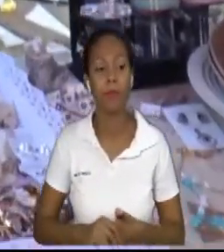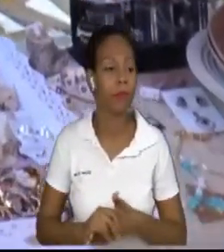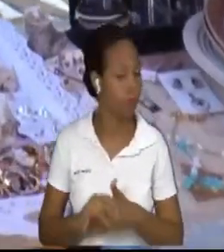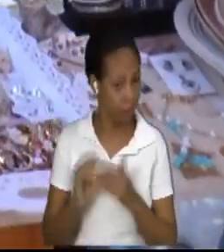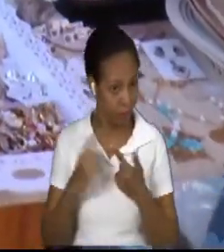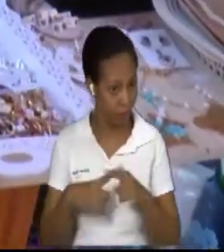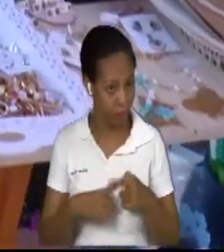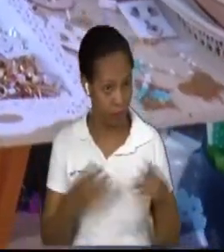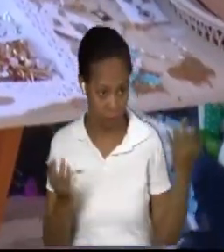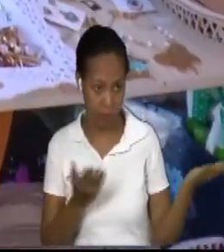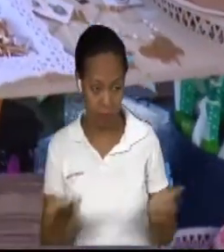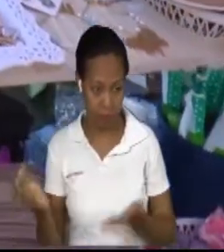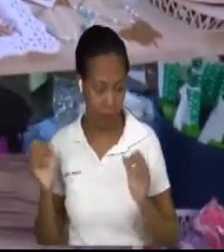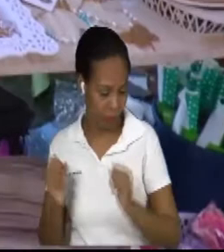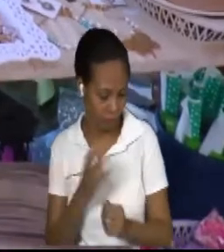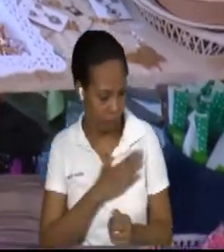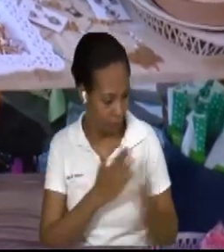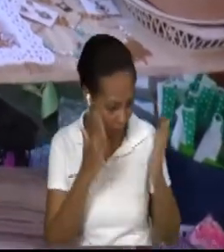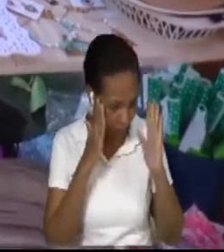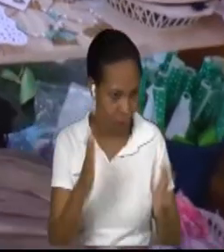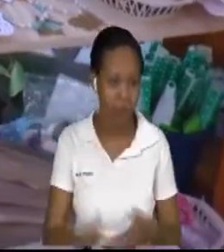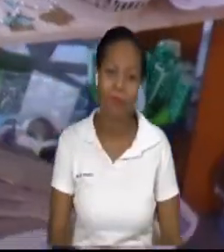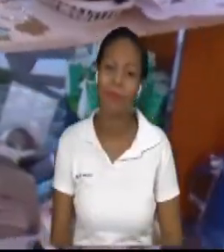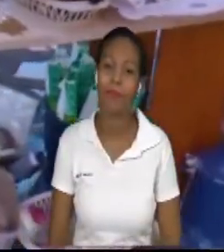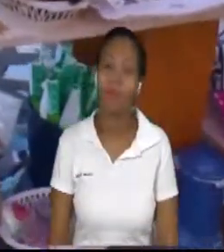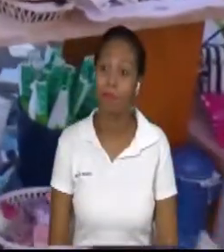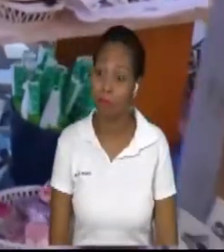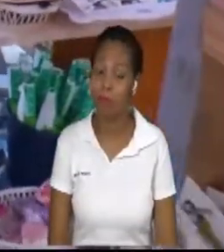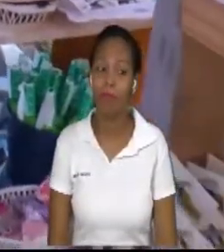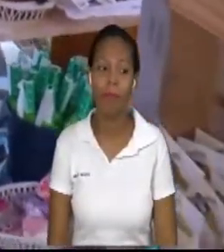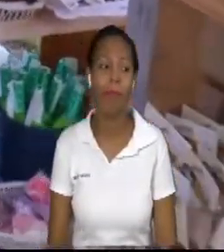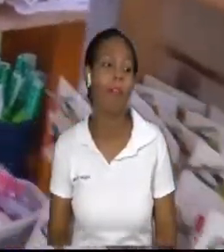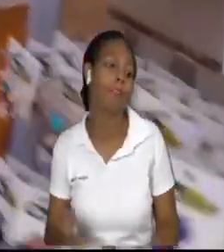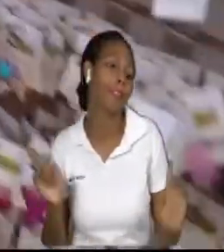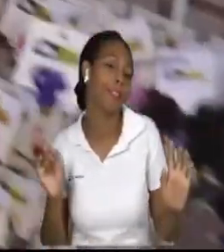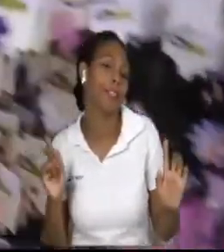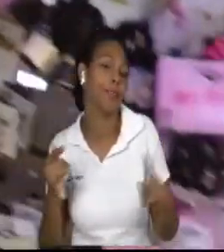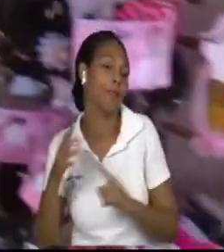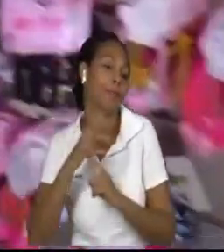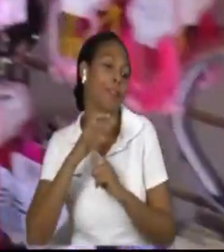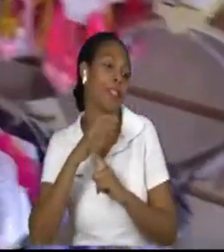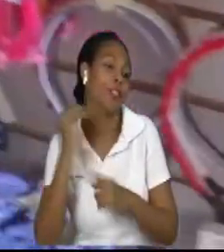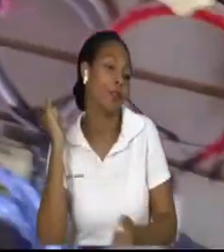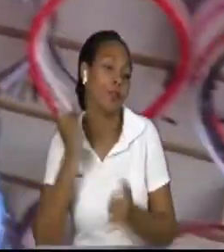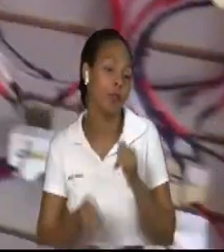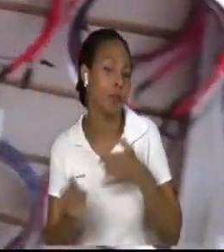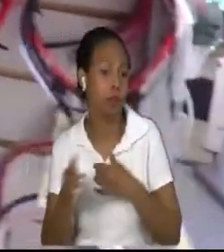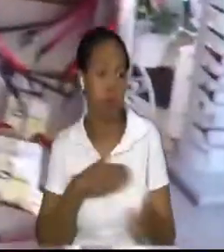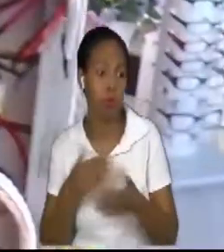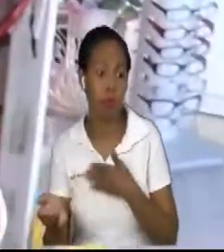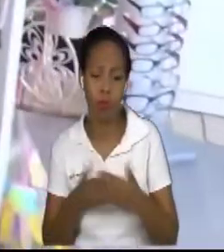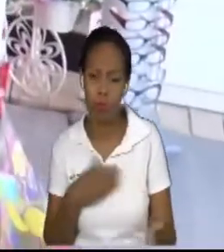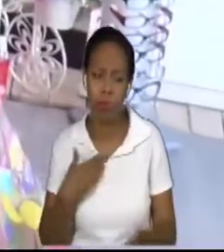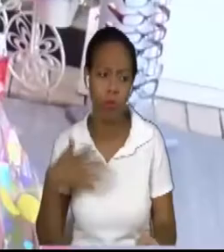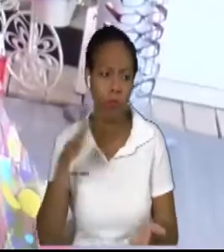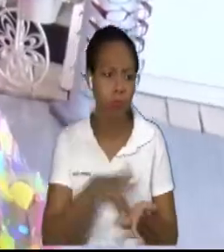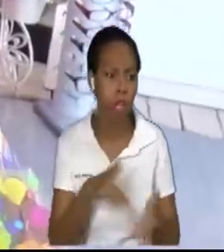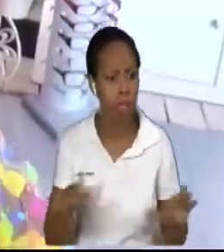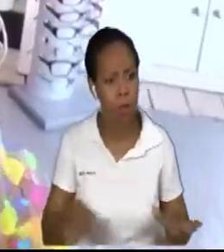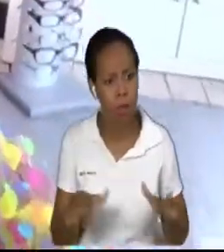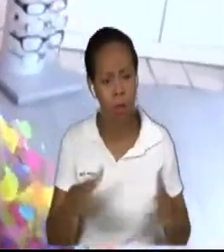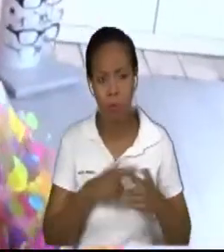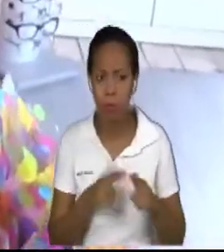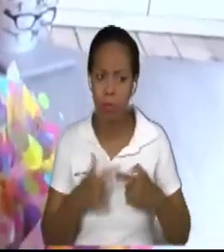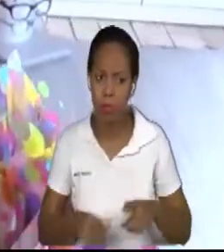atenderlos. Muchísimas gracias. Bueno, la feria se terminó, pero ustedes siguen en sus almacenes con los grandes descuentos.